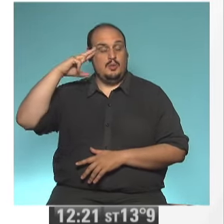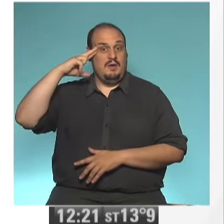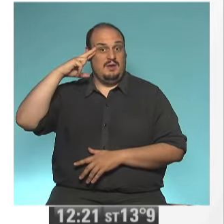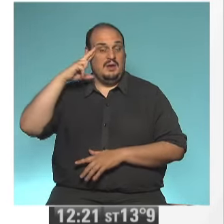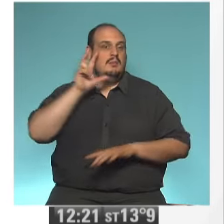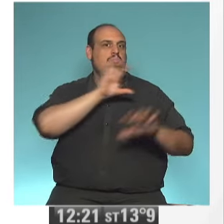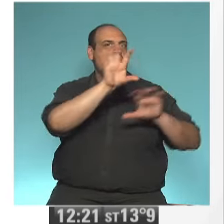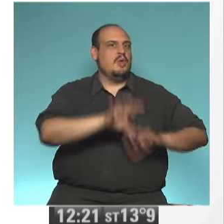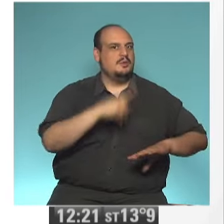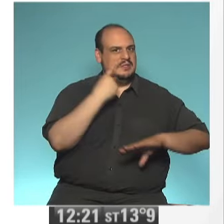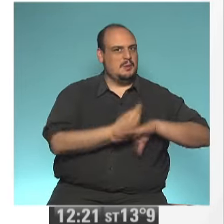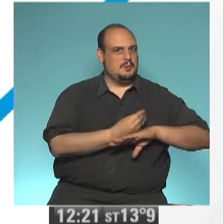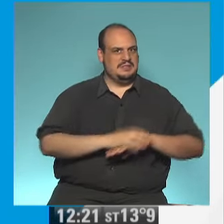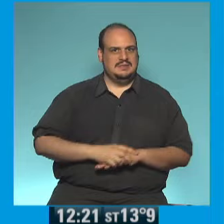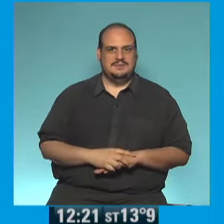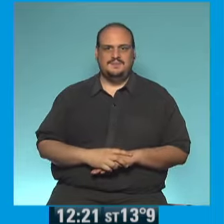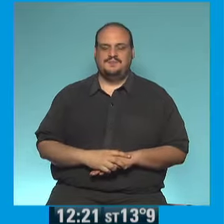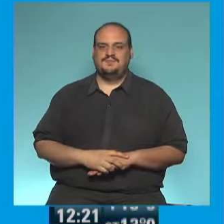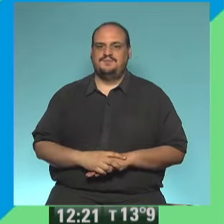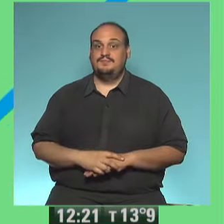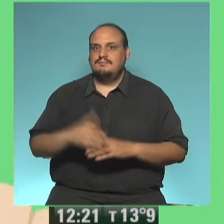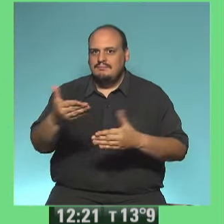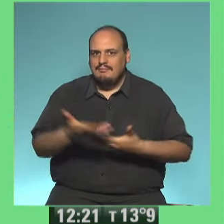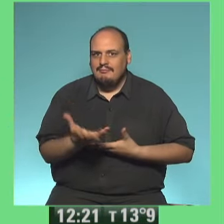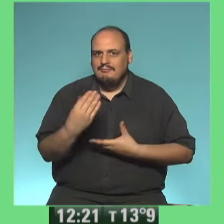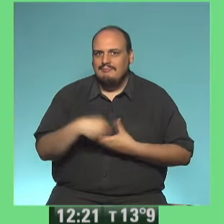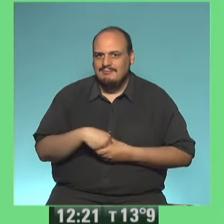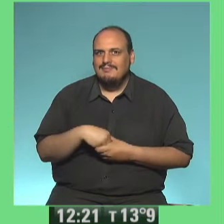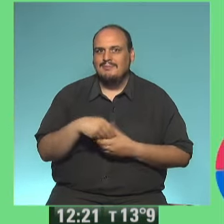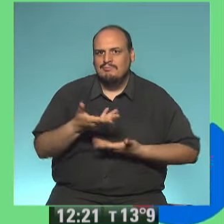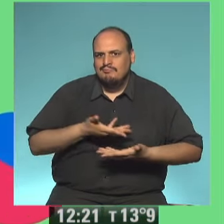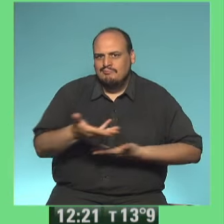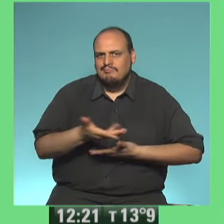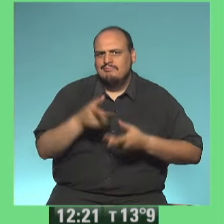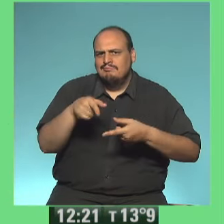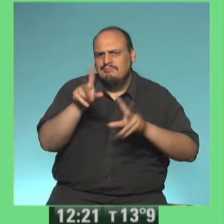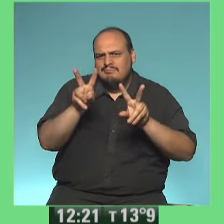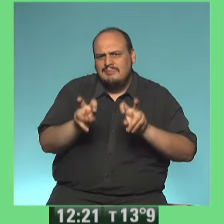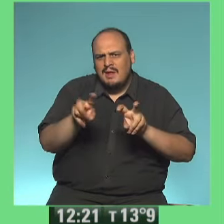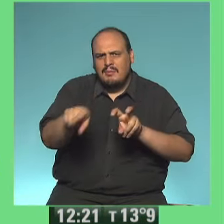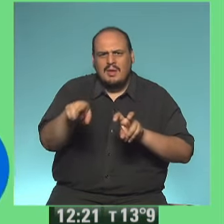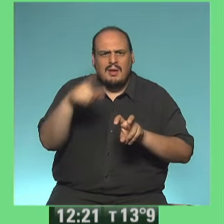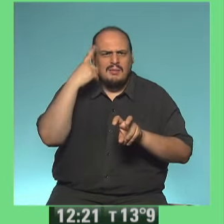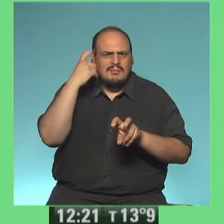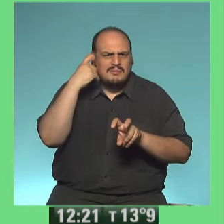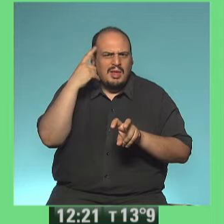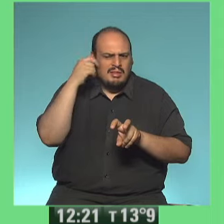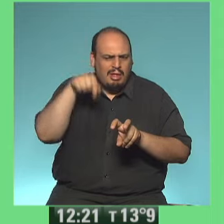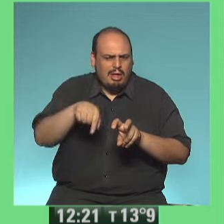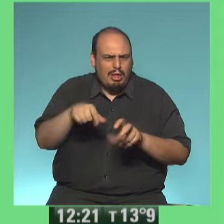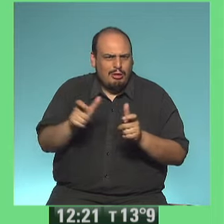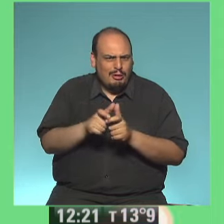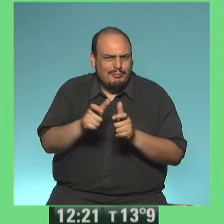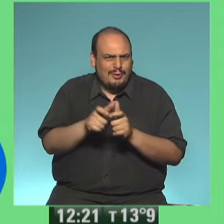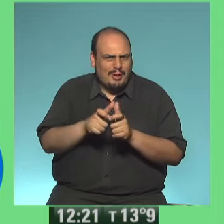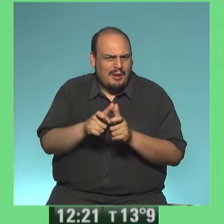011-3275-2139, si estás en otra provincia. Te invitamos a compartir con nosotros todo lo que aprendiste hoy sobre los contenidos que vimos en la clase